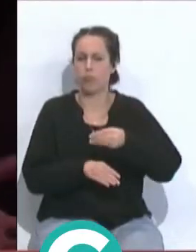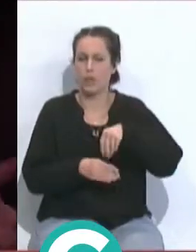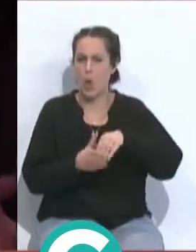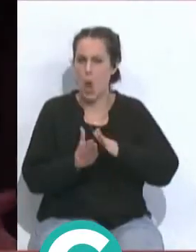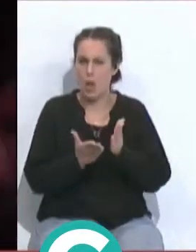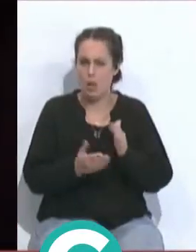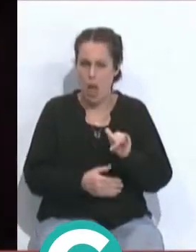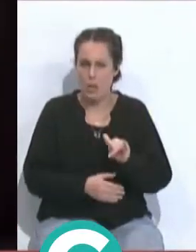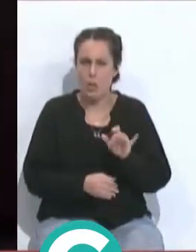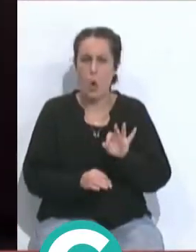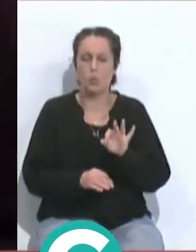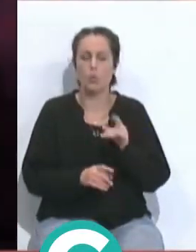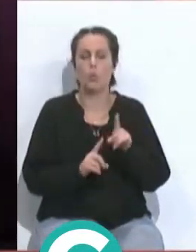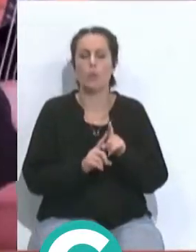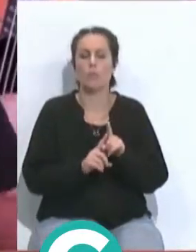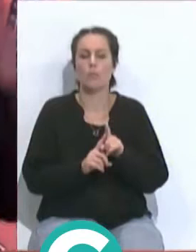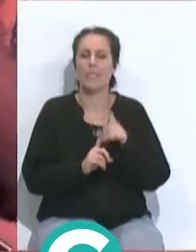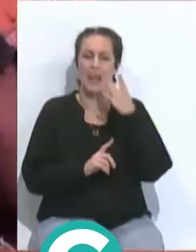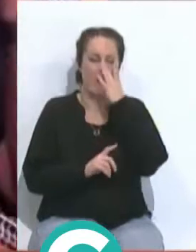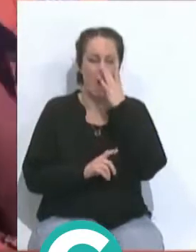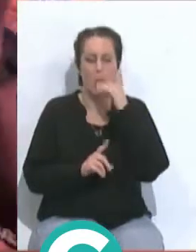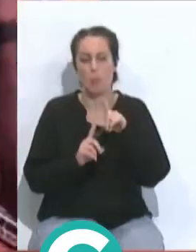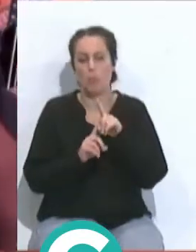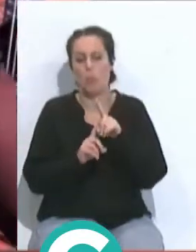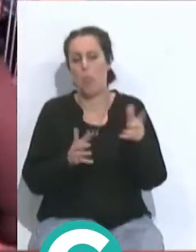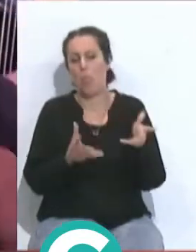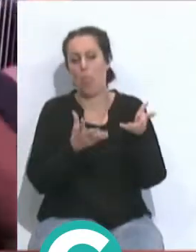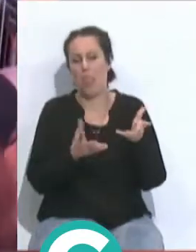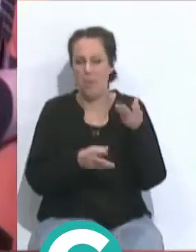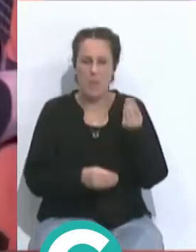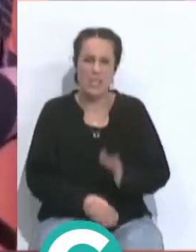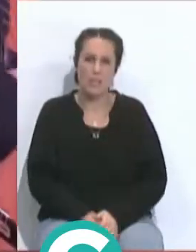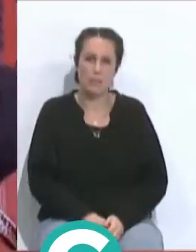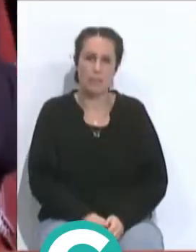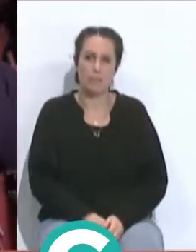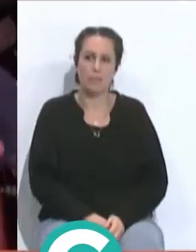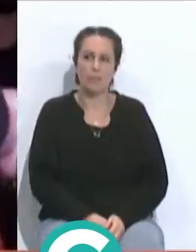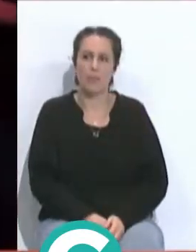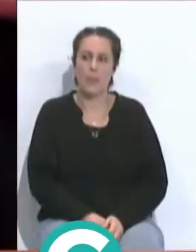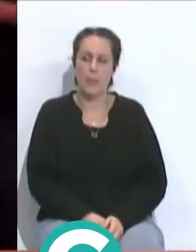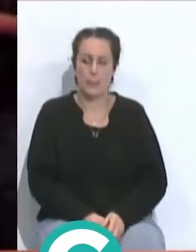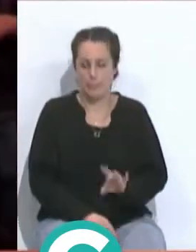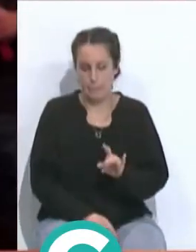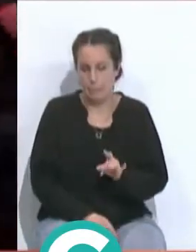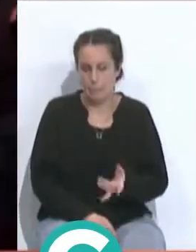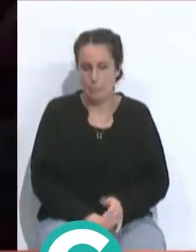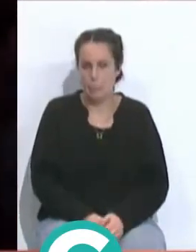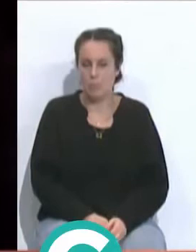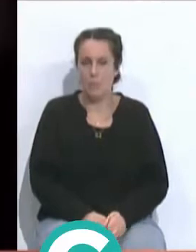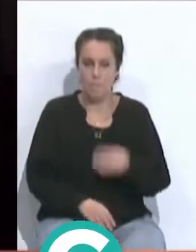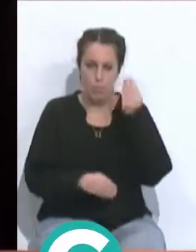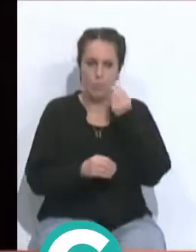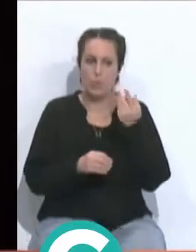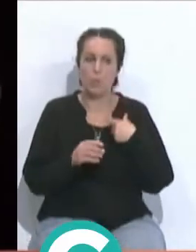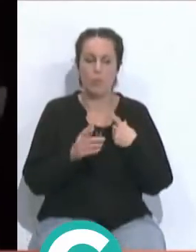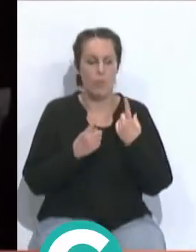se tiende un poco a considerar el carnaval como un género menor? Entiéndeme. Pienso que sí. O menospreciarlo, ¿no? Sí, exacto. Pienso